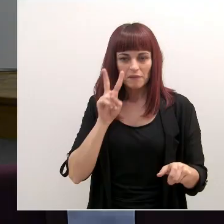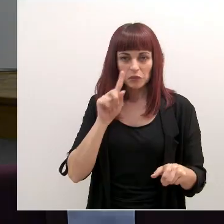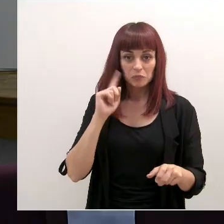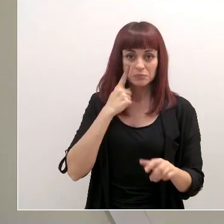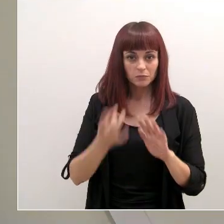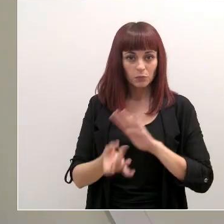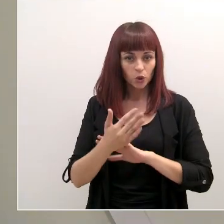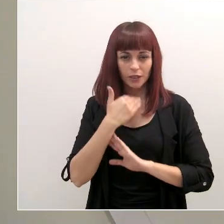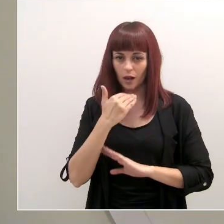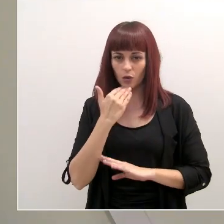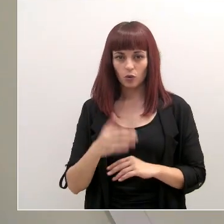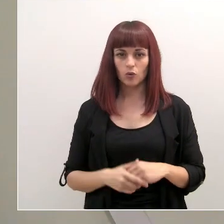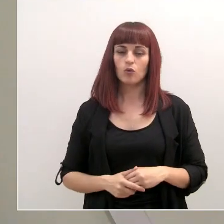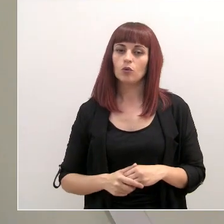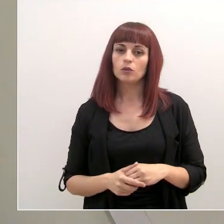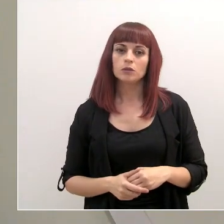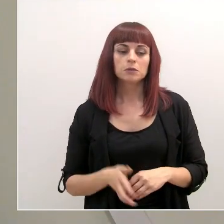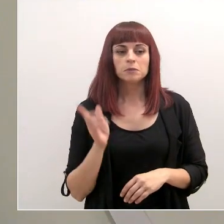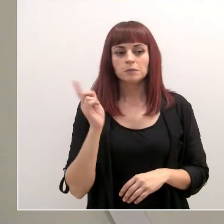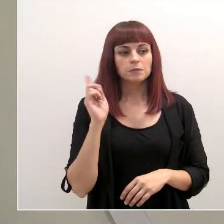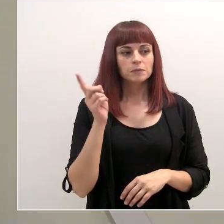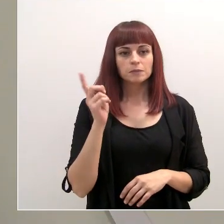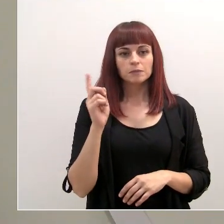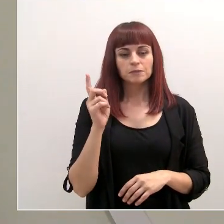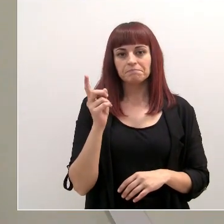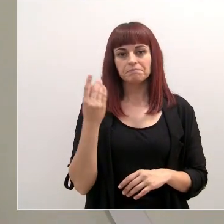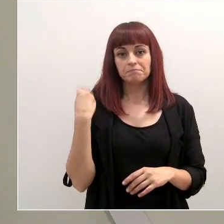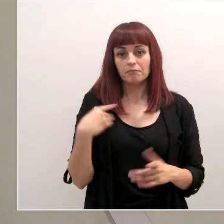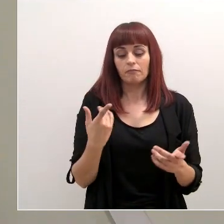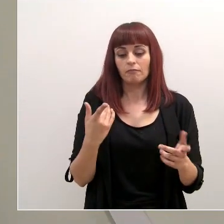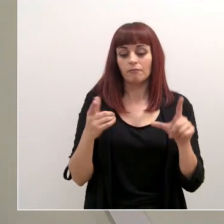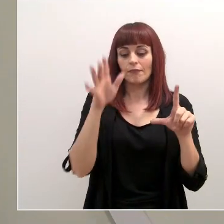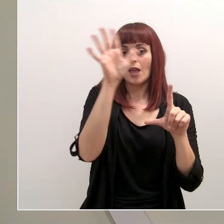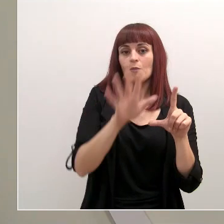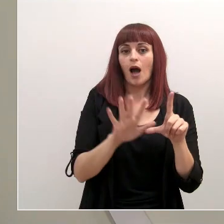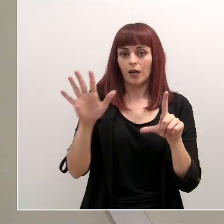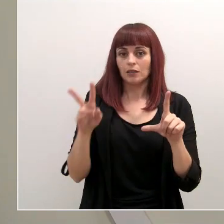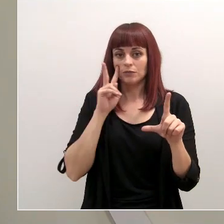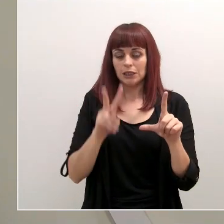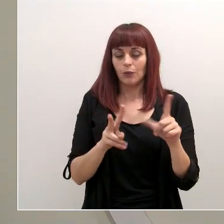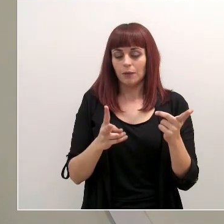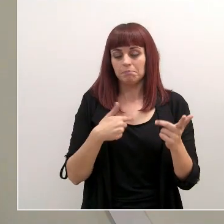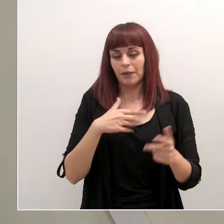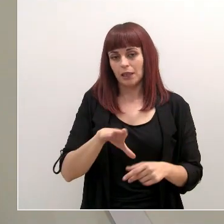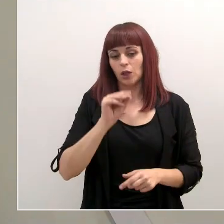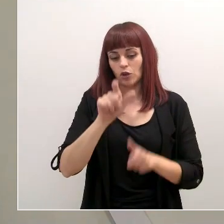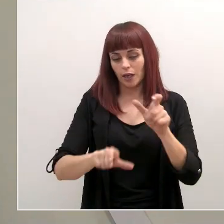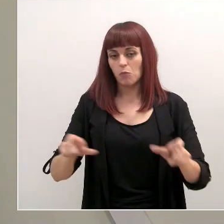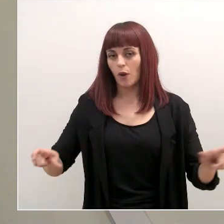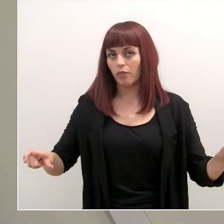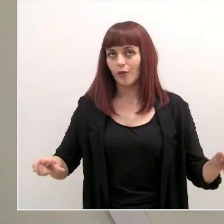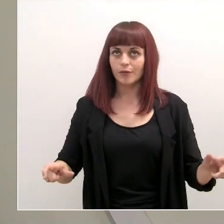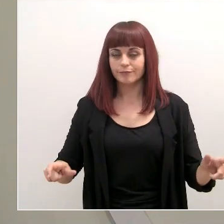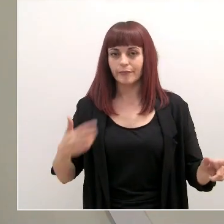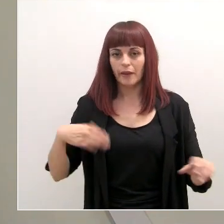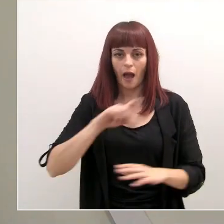Bueno, simplemente pues, bueno, las imágenes que vemos, que efectivamente pues, entendemos que la población pues